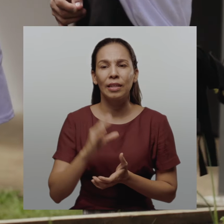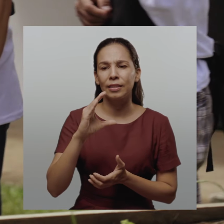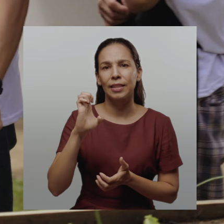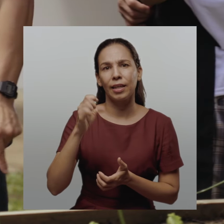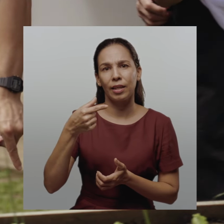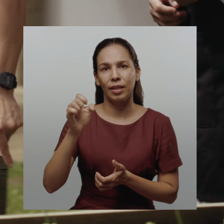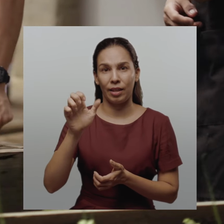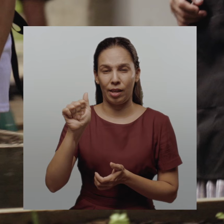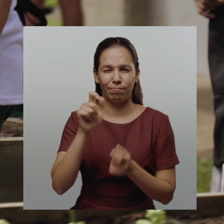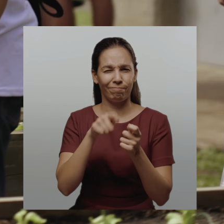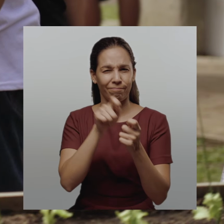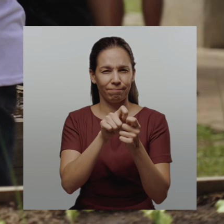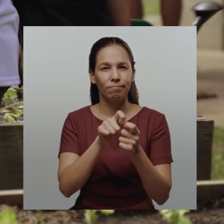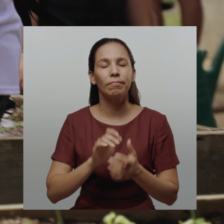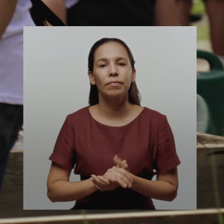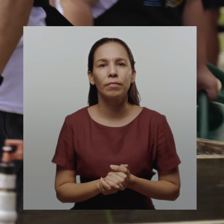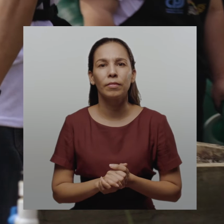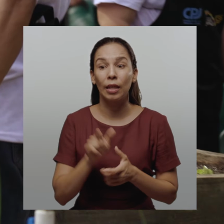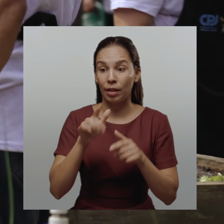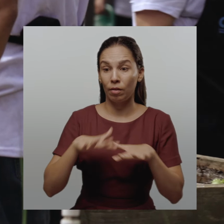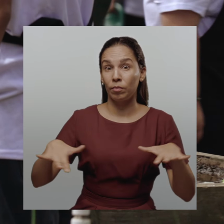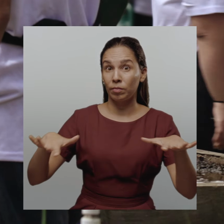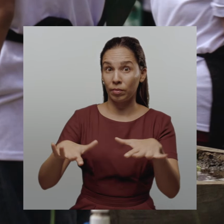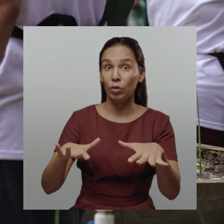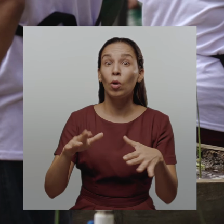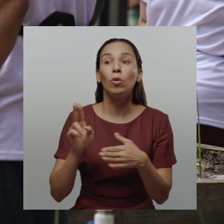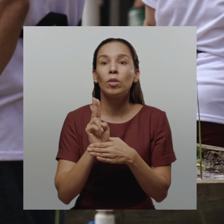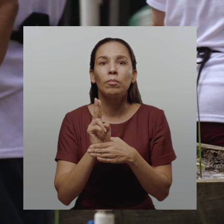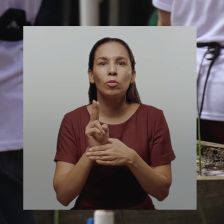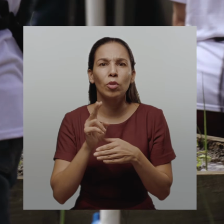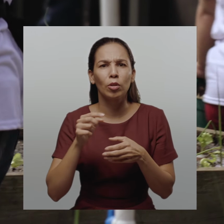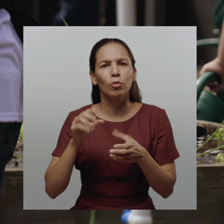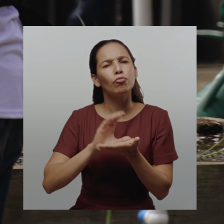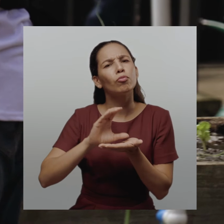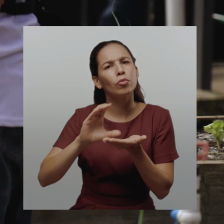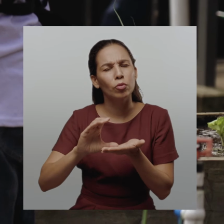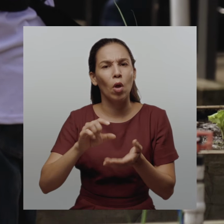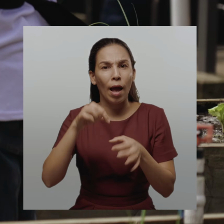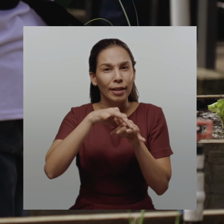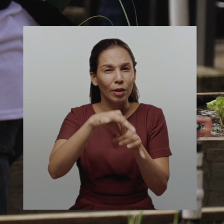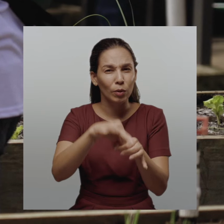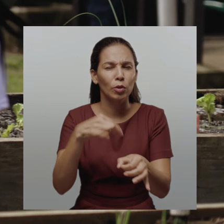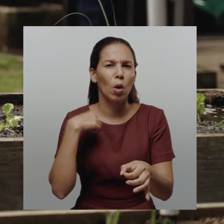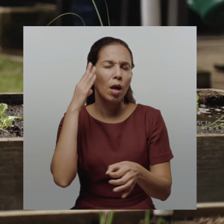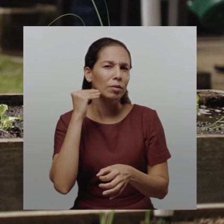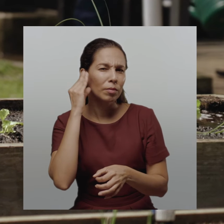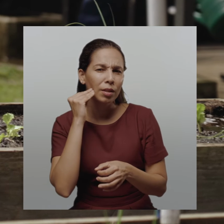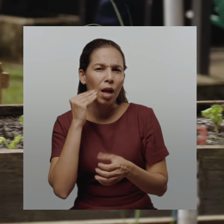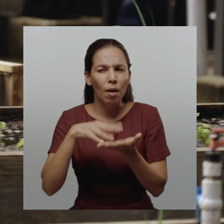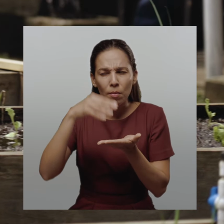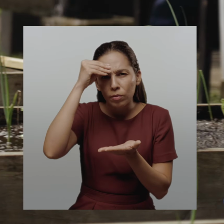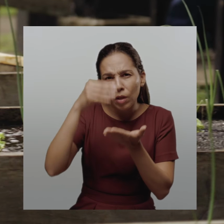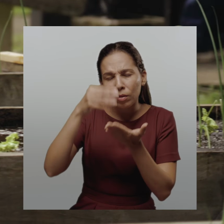en el CEGEA específicamente. Este es el espacio que usamos en el curso de agricultura, donde tuve las experiencias